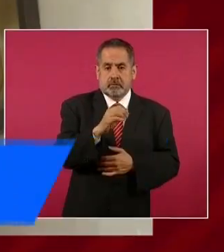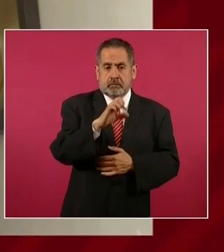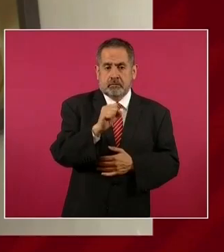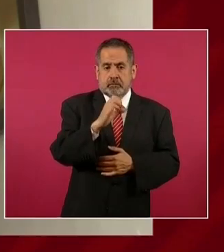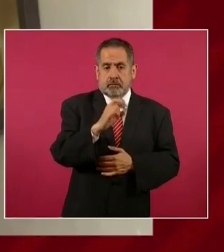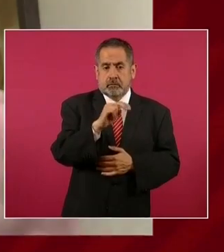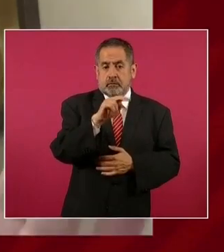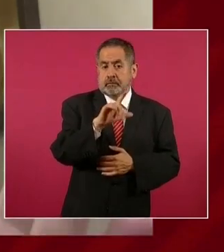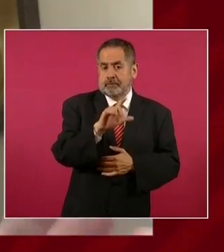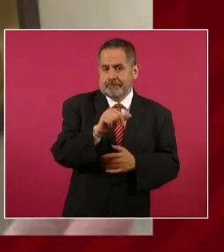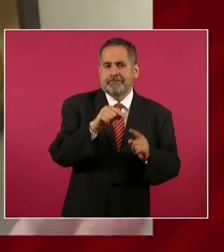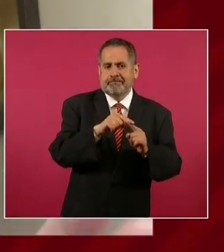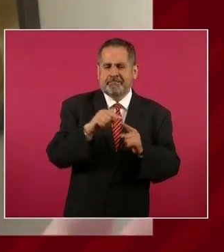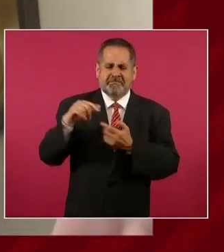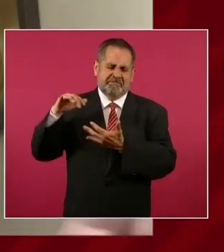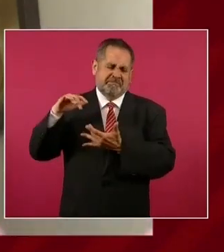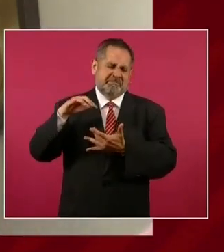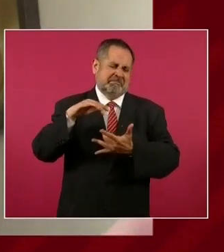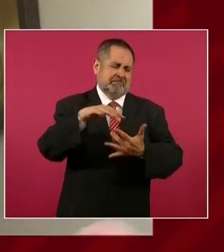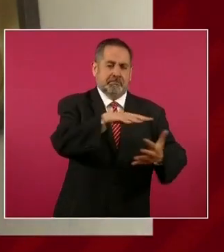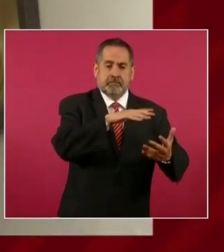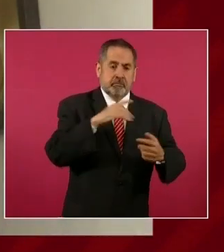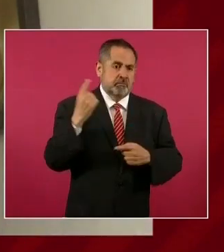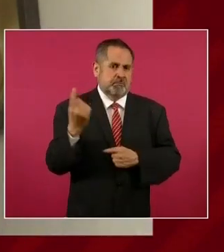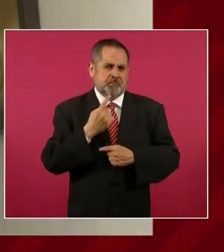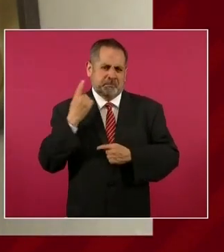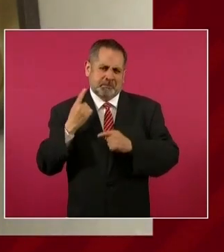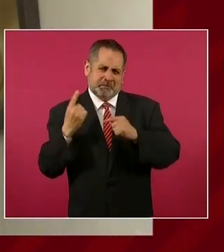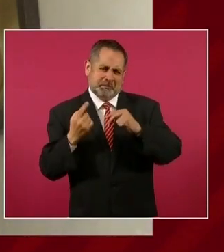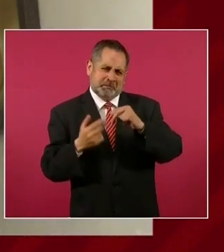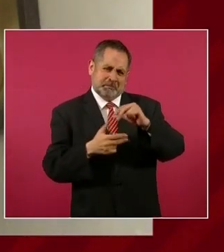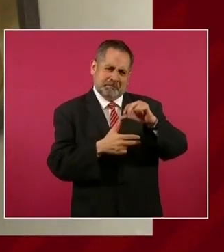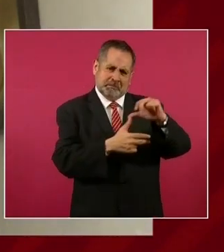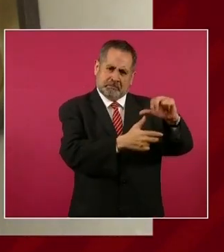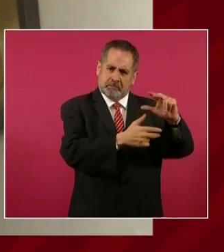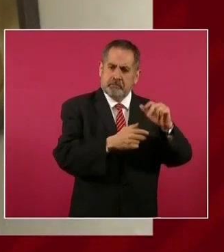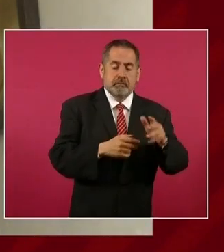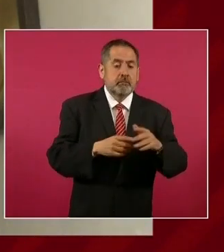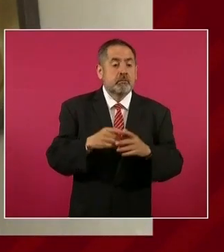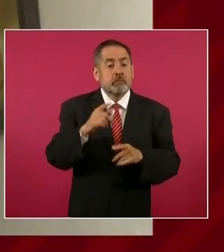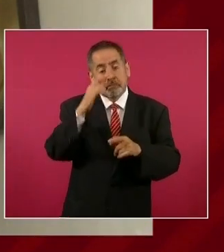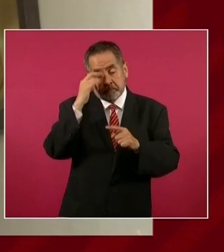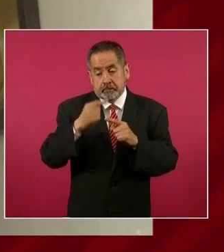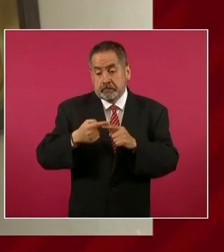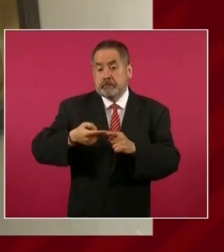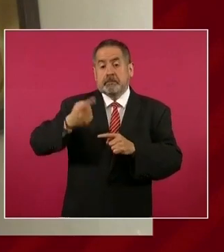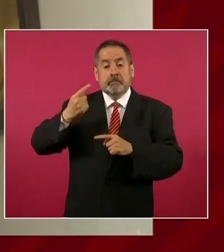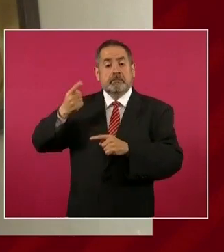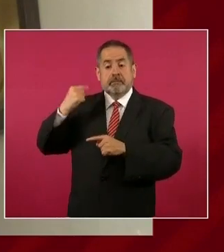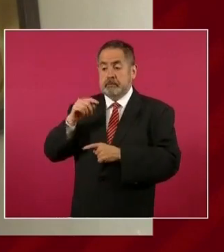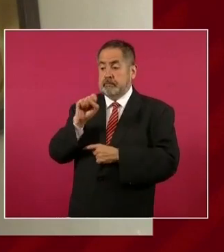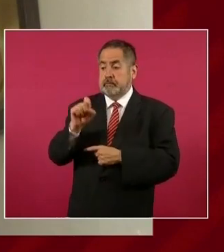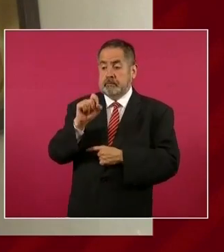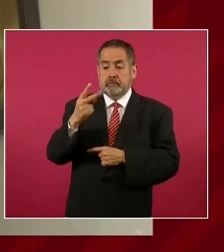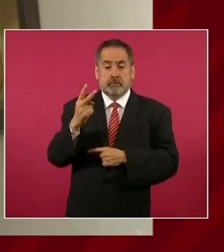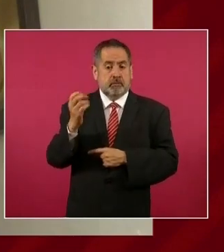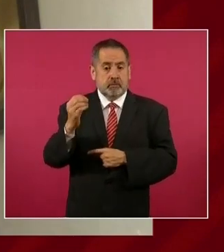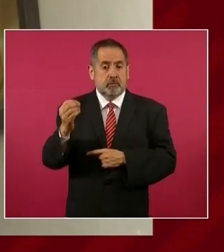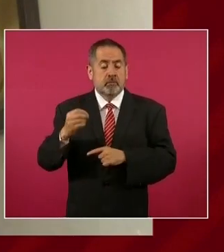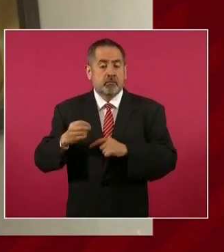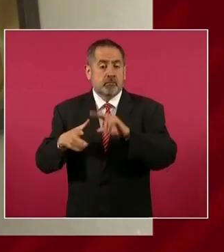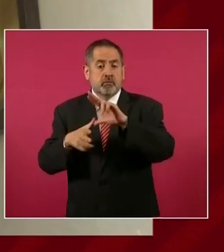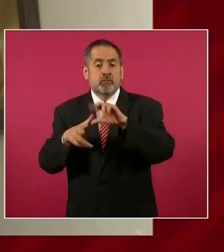Hay que recordar que un día antes, el sábado 22 de octubre, este huracán alcanzó